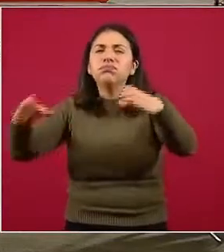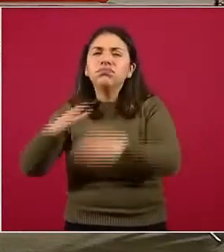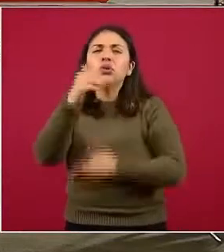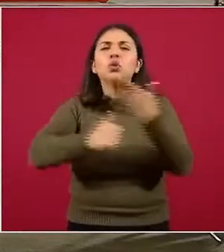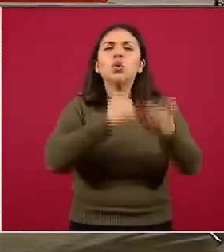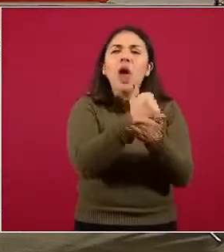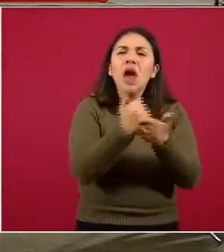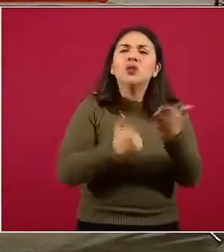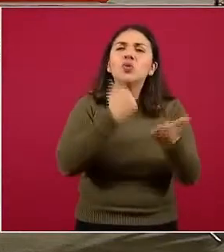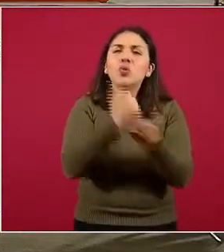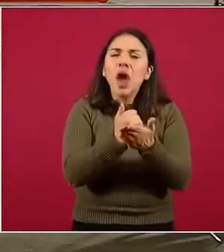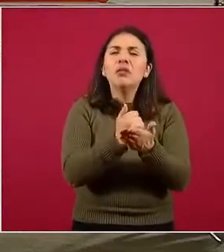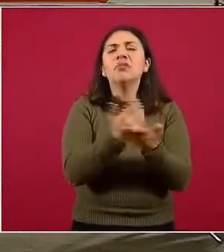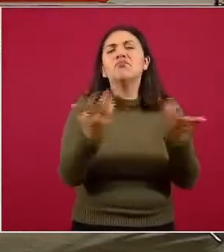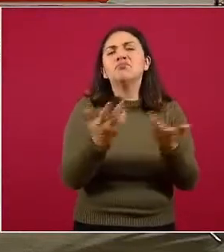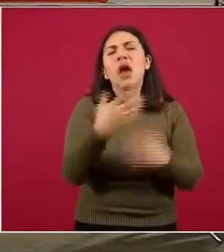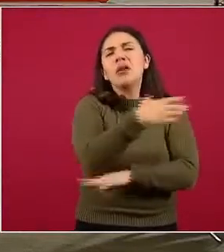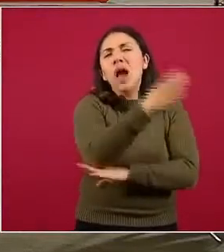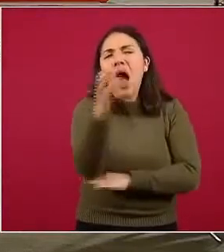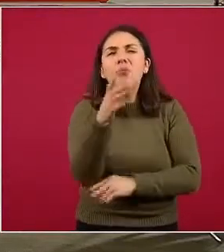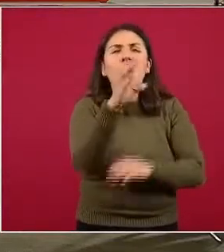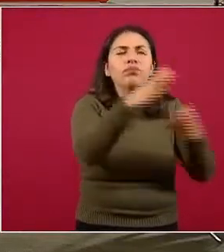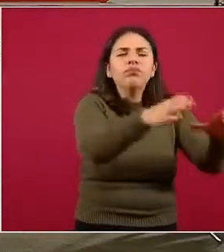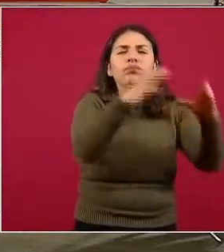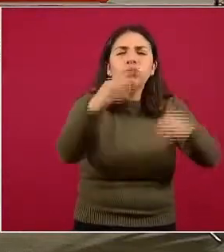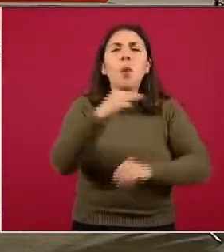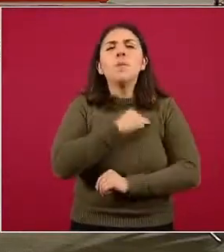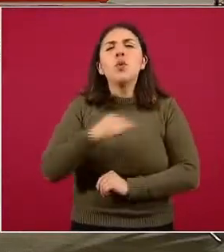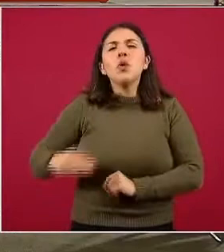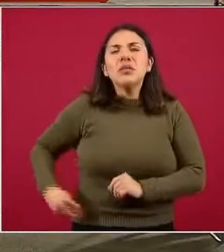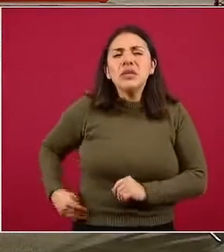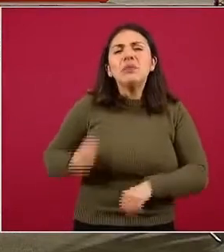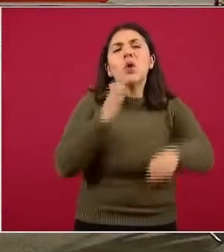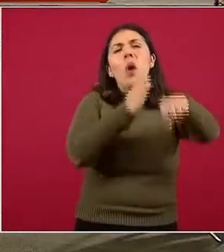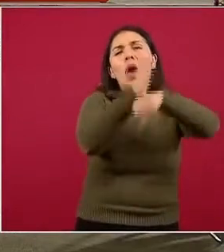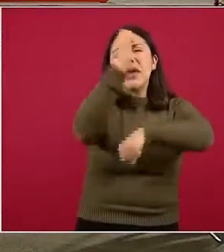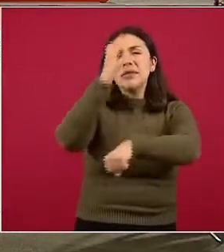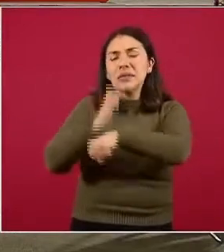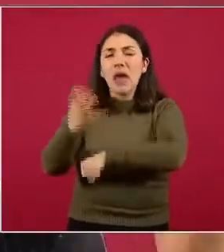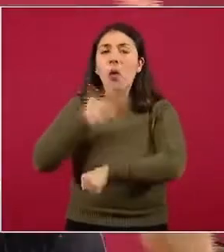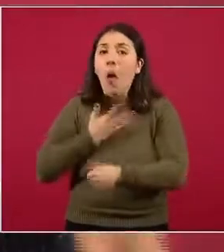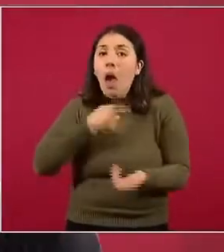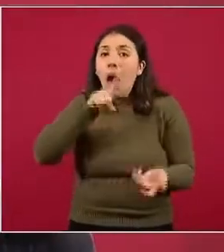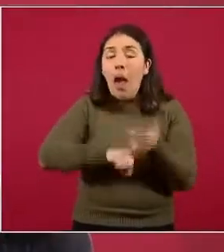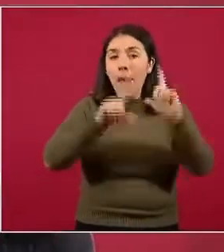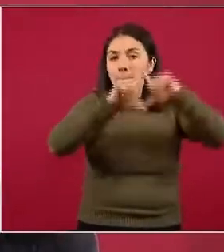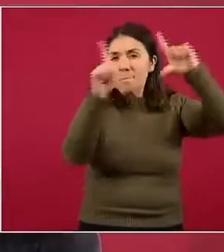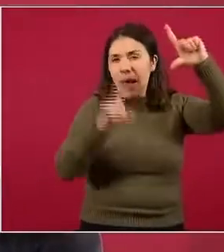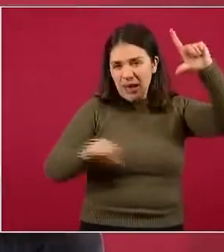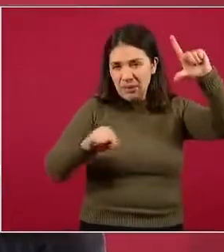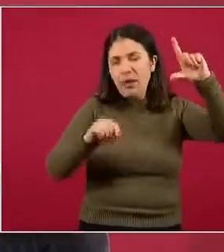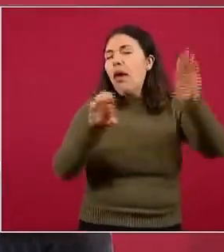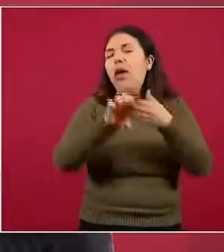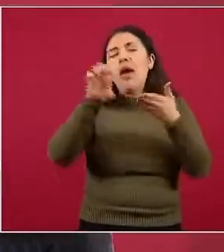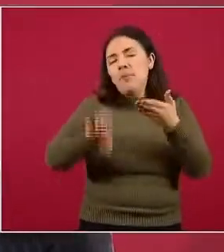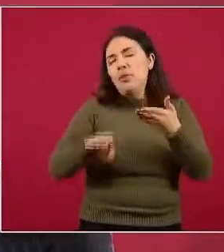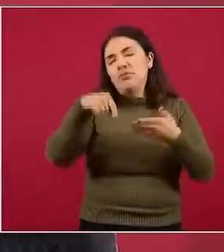ciudades, comunidades, municipios, estados que tiene un país, México, por ejemplo.